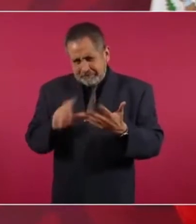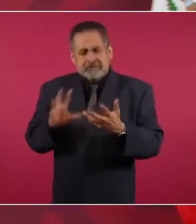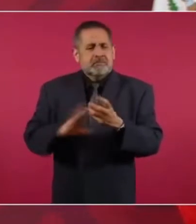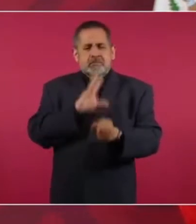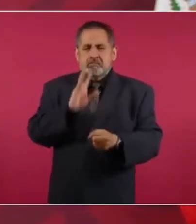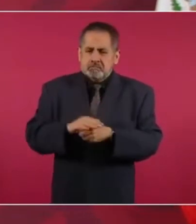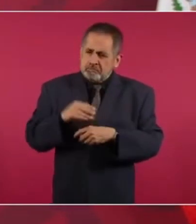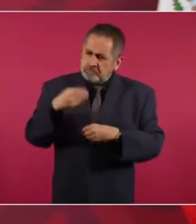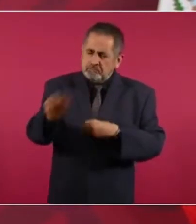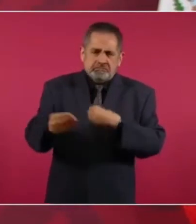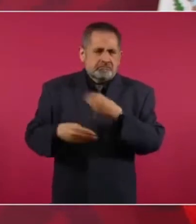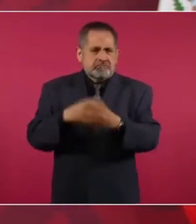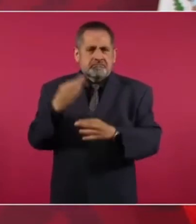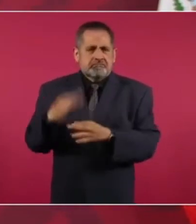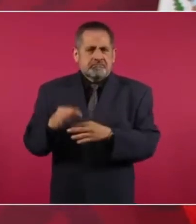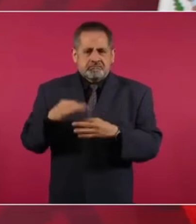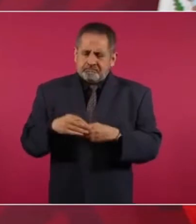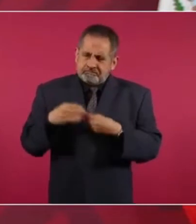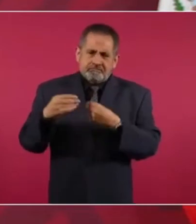constantemente.